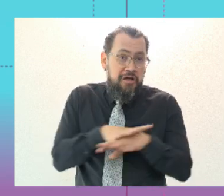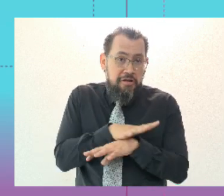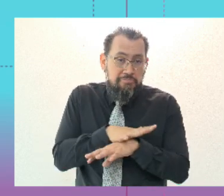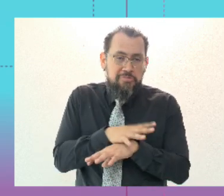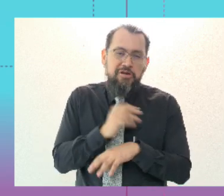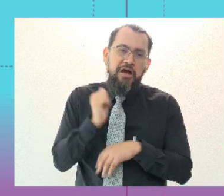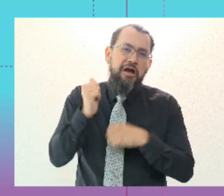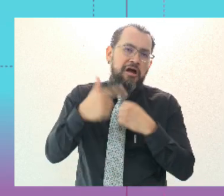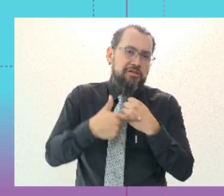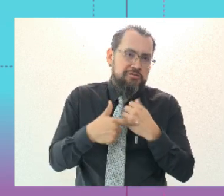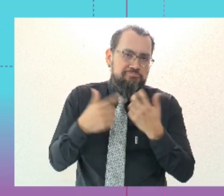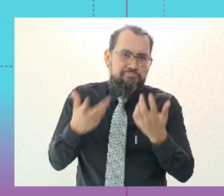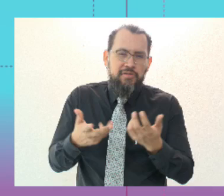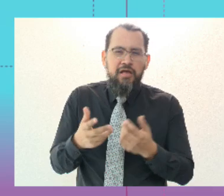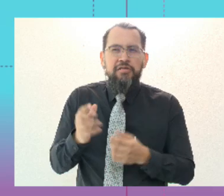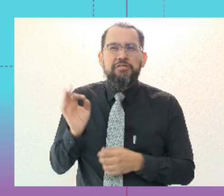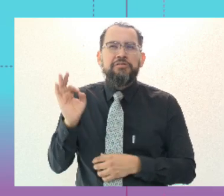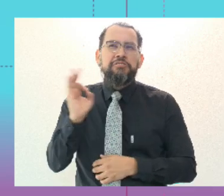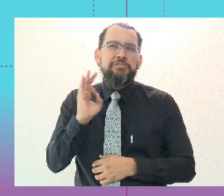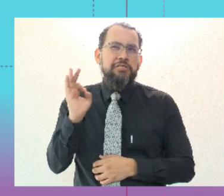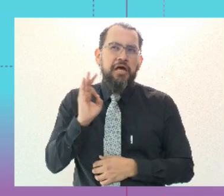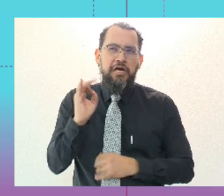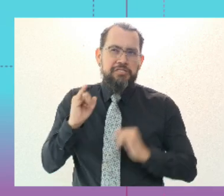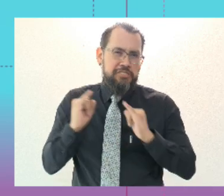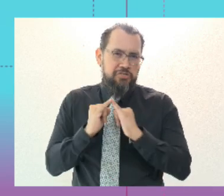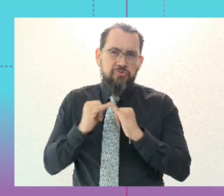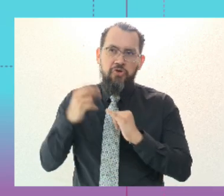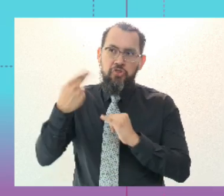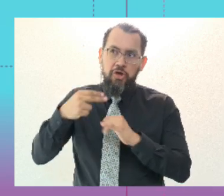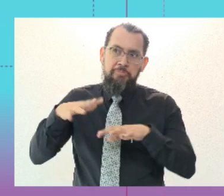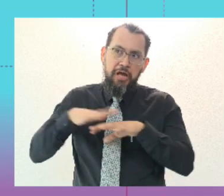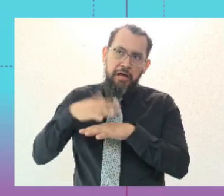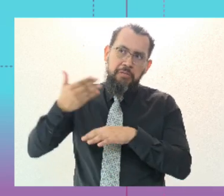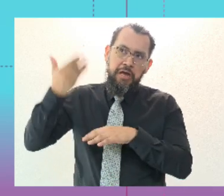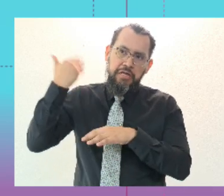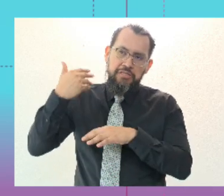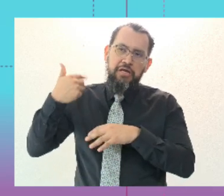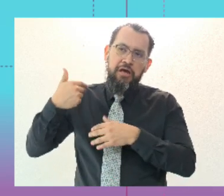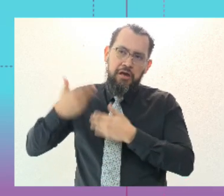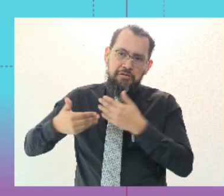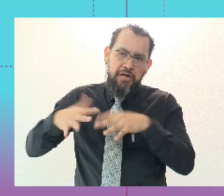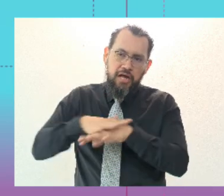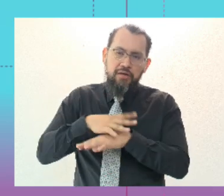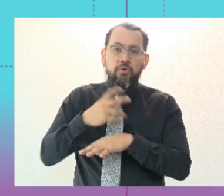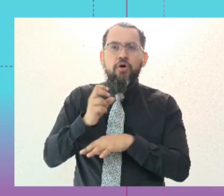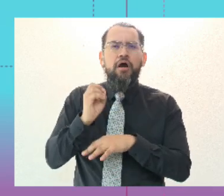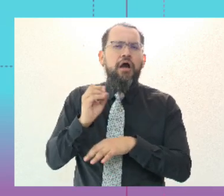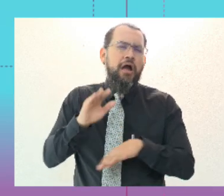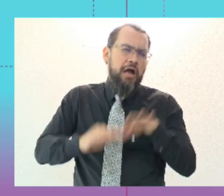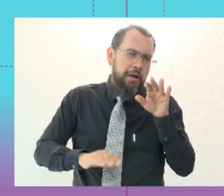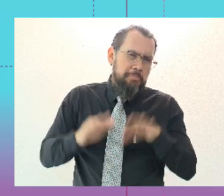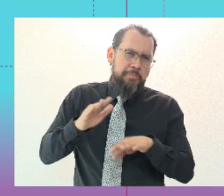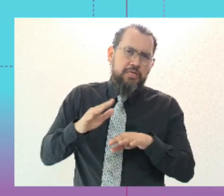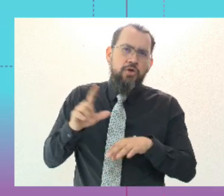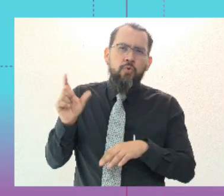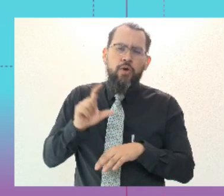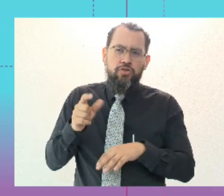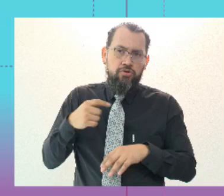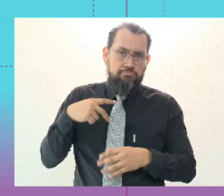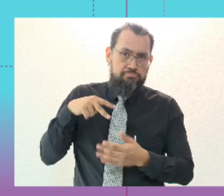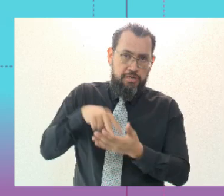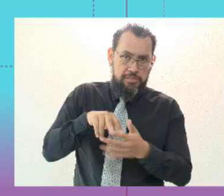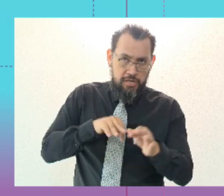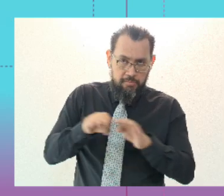cuales ha pasado nuestra institución. En algunos casos recibimos